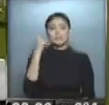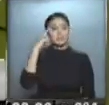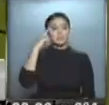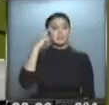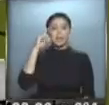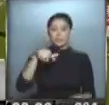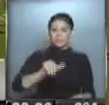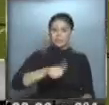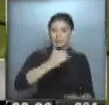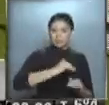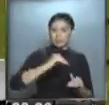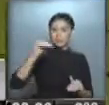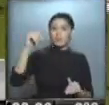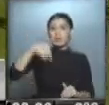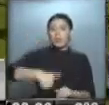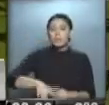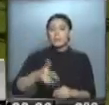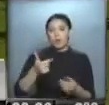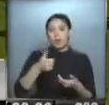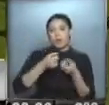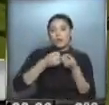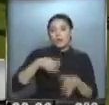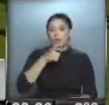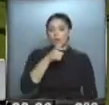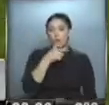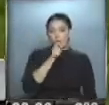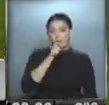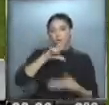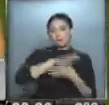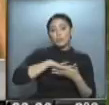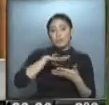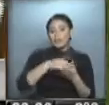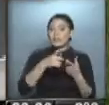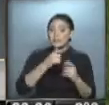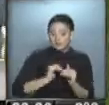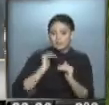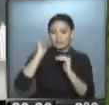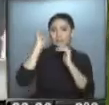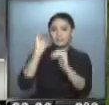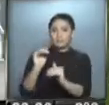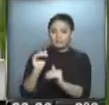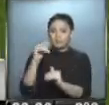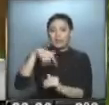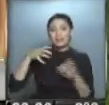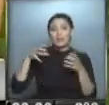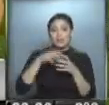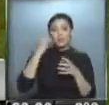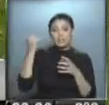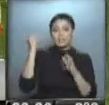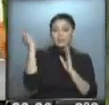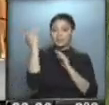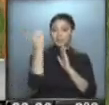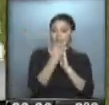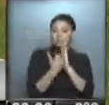mucho mejor. Y empieza la Copa Sudamericana, que es el salto de calidad, si se quiere, para este equipo que formó Ramón Díaz en